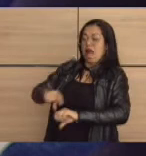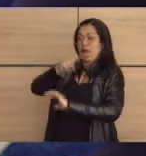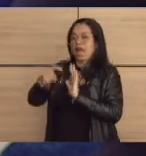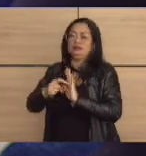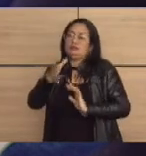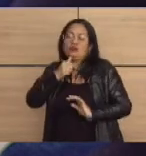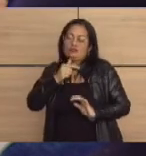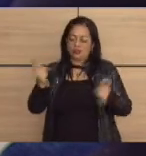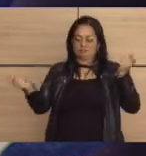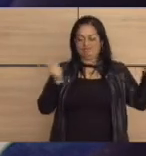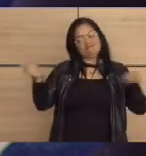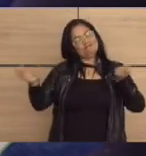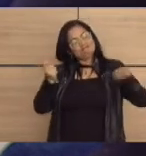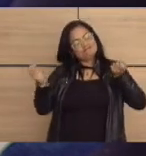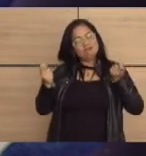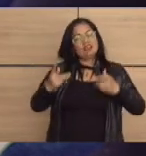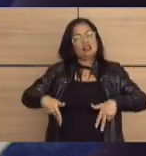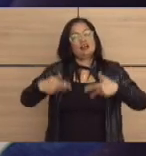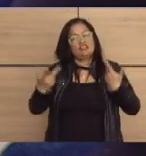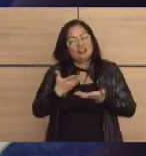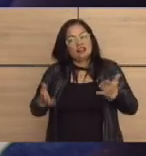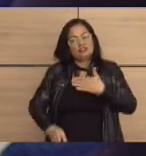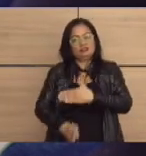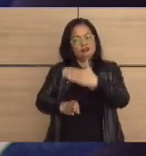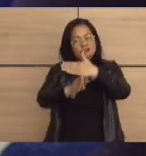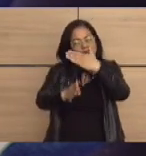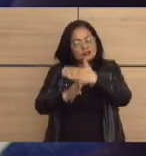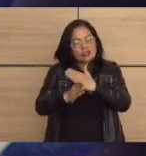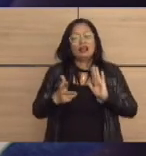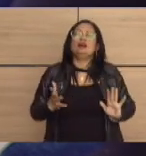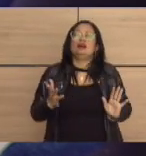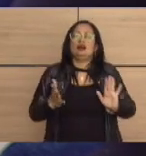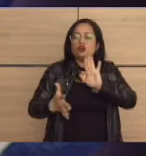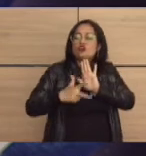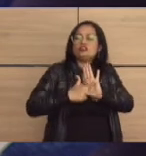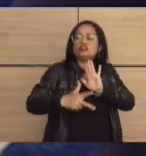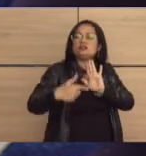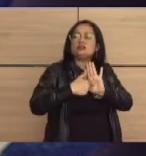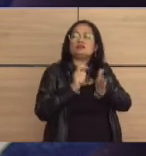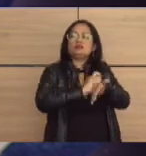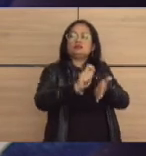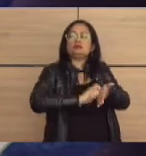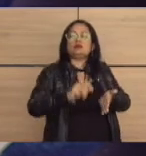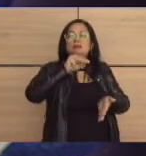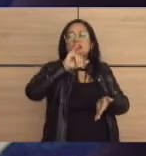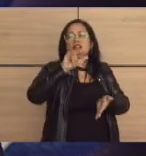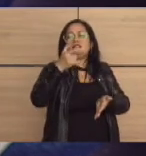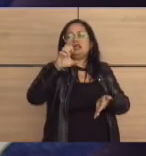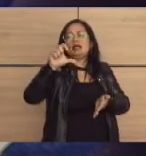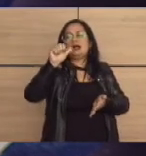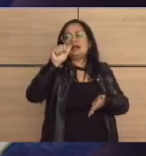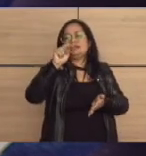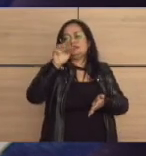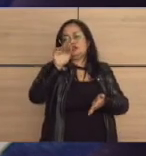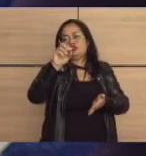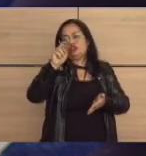con sutileza y con complejidad la historia. Esa Constitución, escrita por don Miguel Antonio Caro, un señor del que se